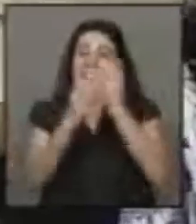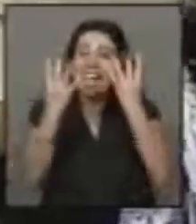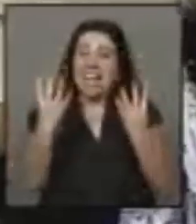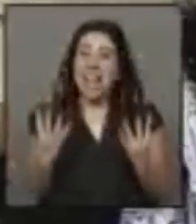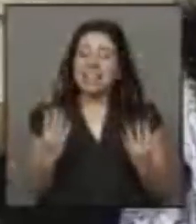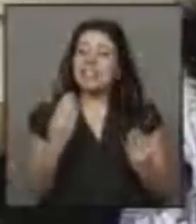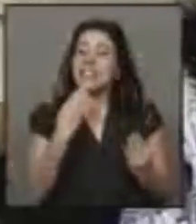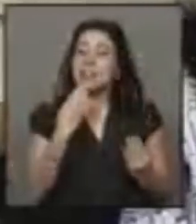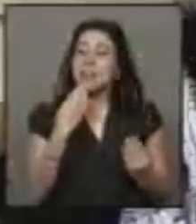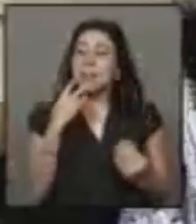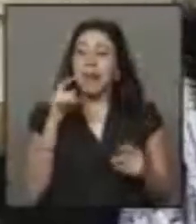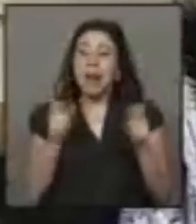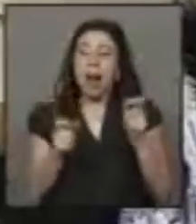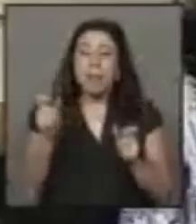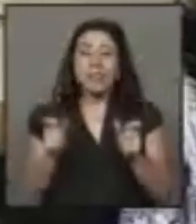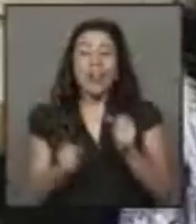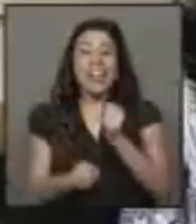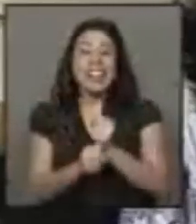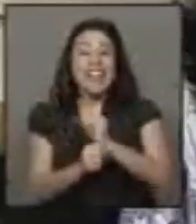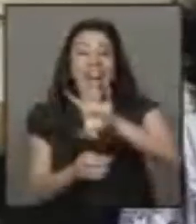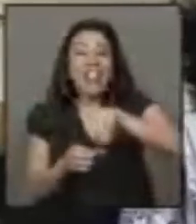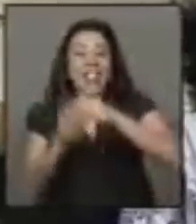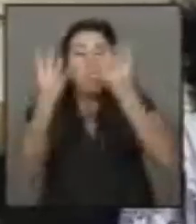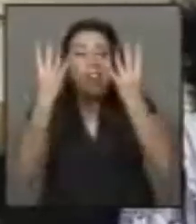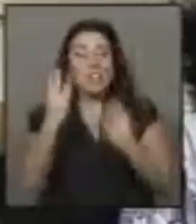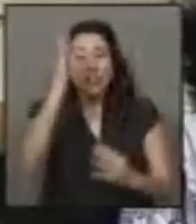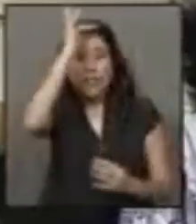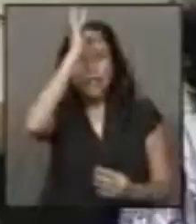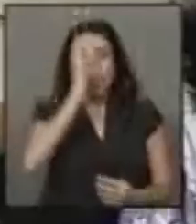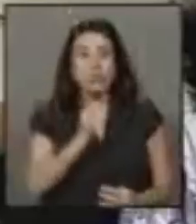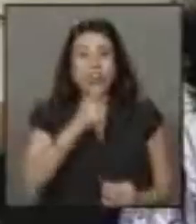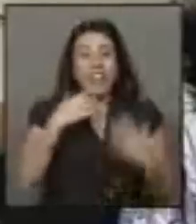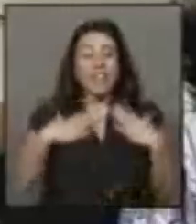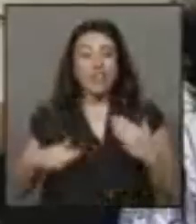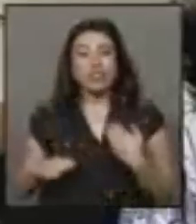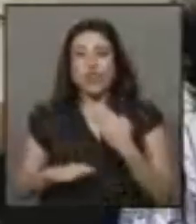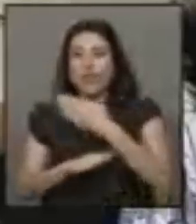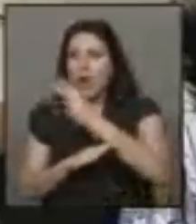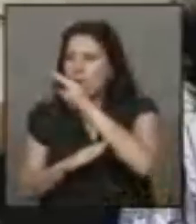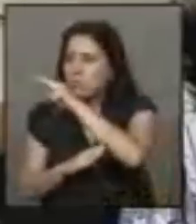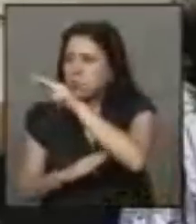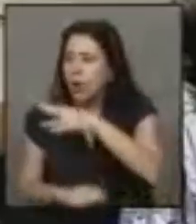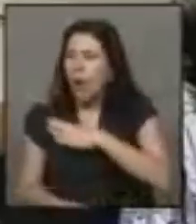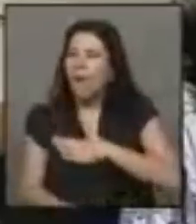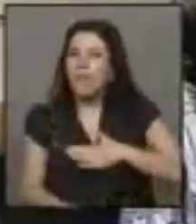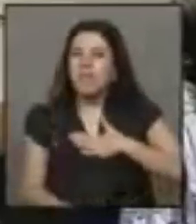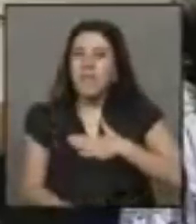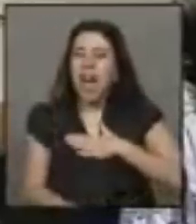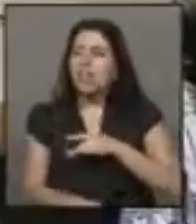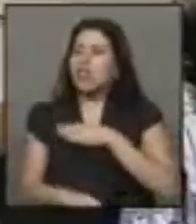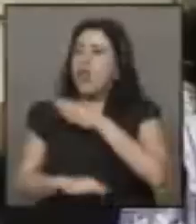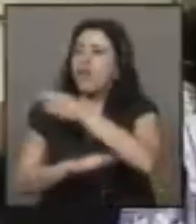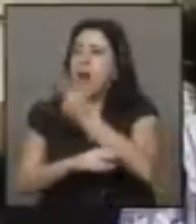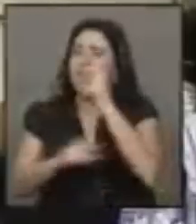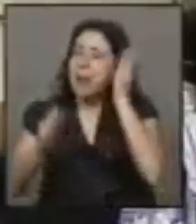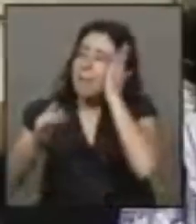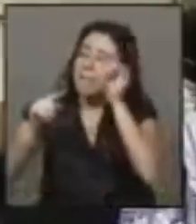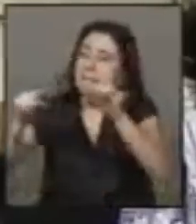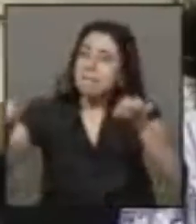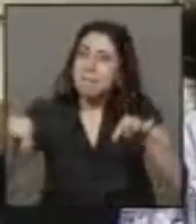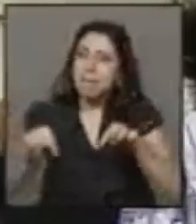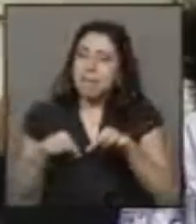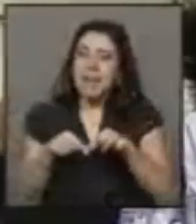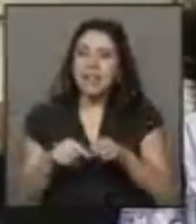sobre todo como están las condiciones para los funcionarios de gendarmería. Me tocó ir a sus baños, me tocó ir a lugares donde duermen, me tocó ir